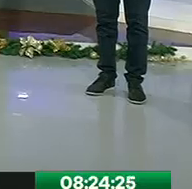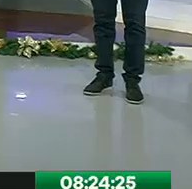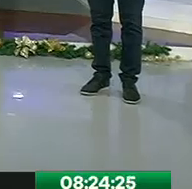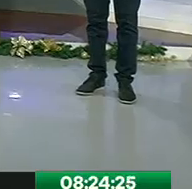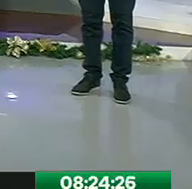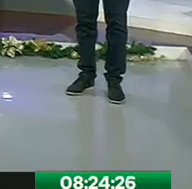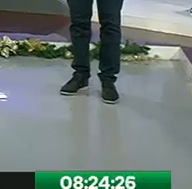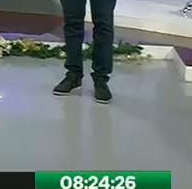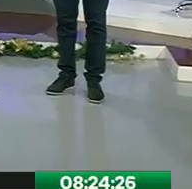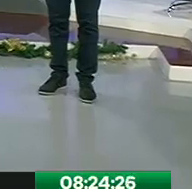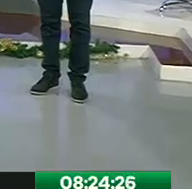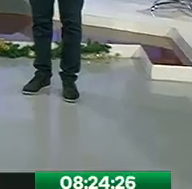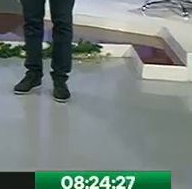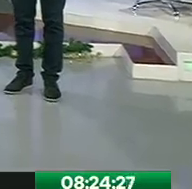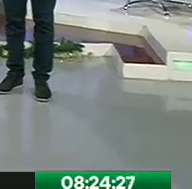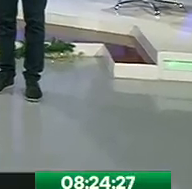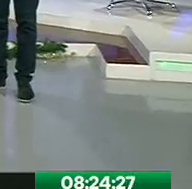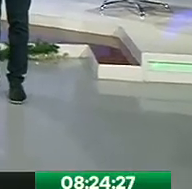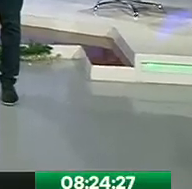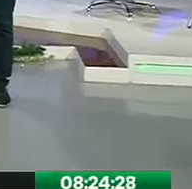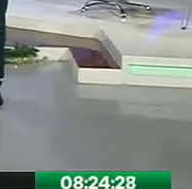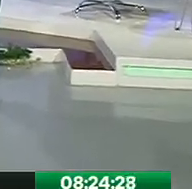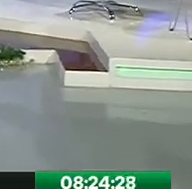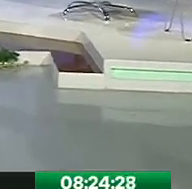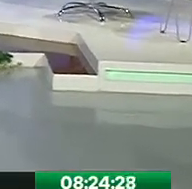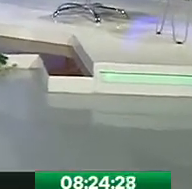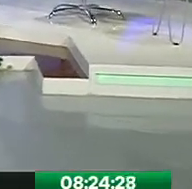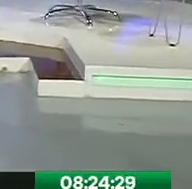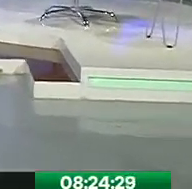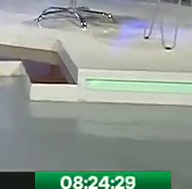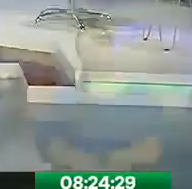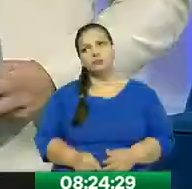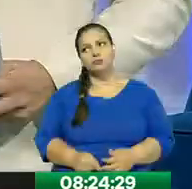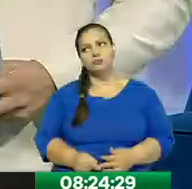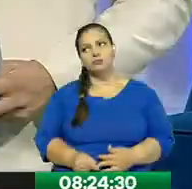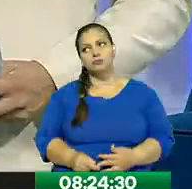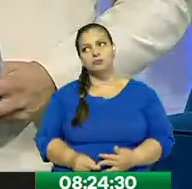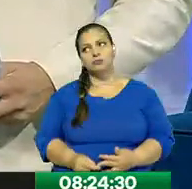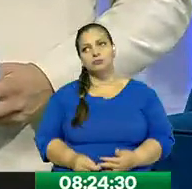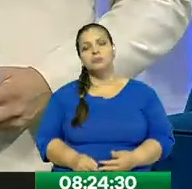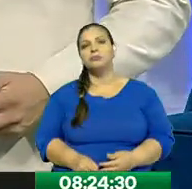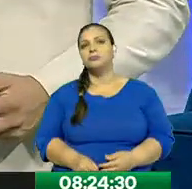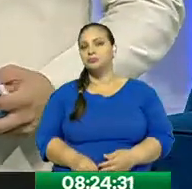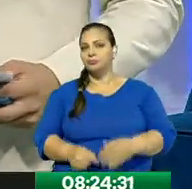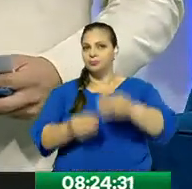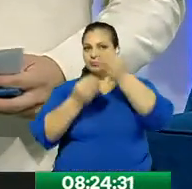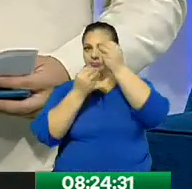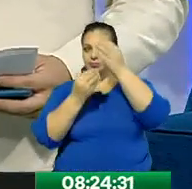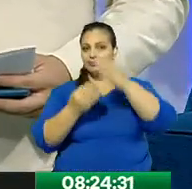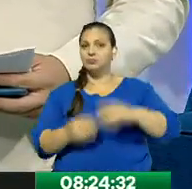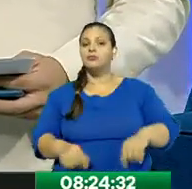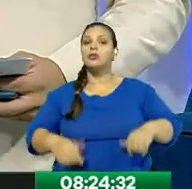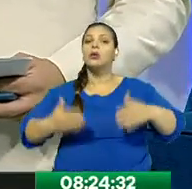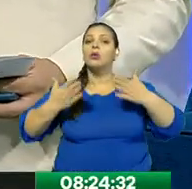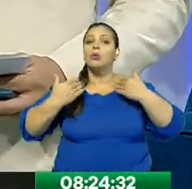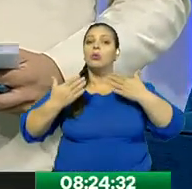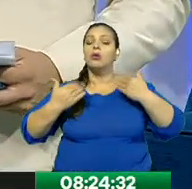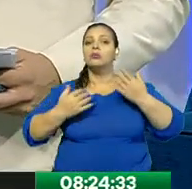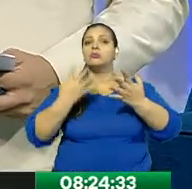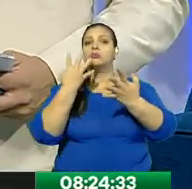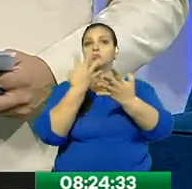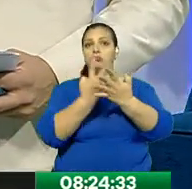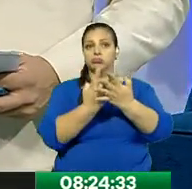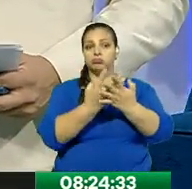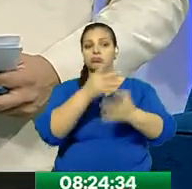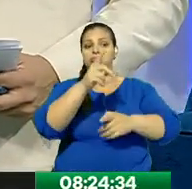Bien, señoras y señores, y los privados de libertad en Guayaquil tuvieron su fiesta de Navidad. Los ministerios del Interior